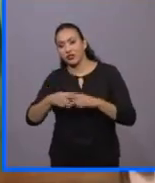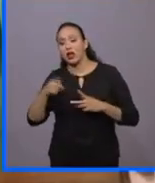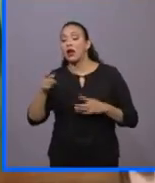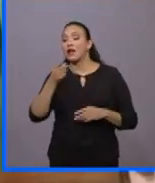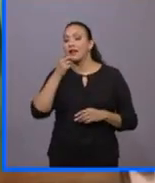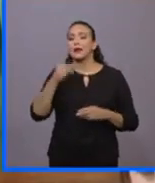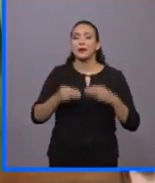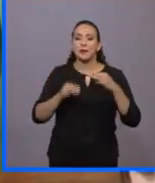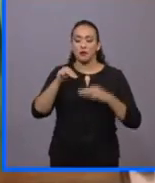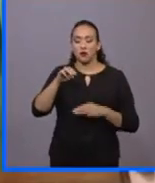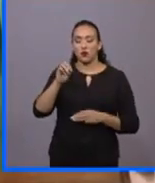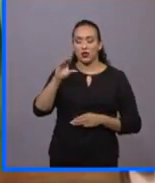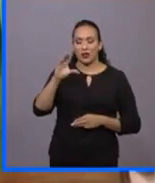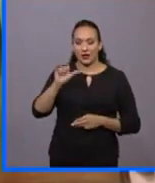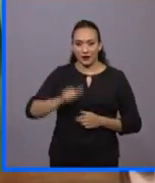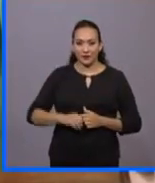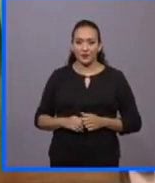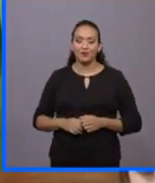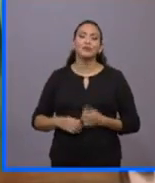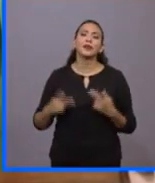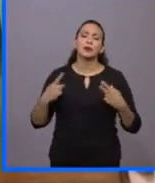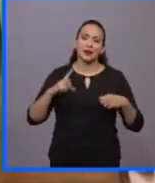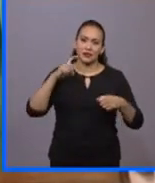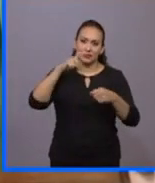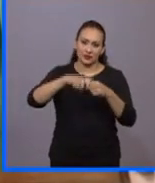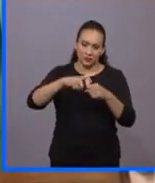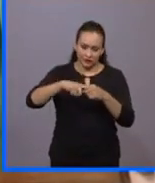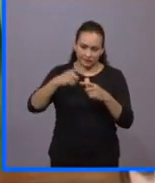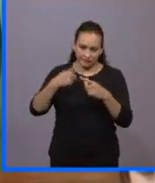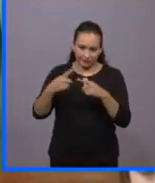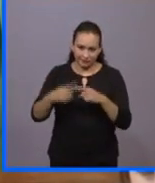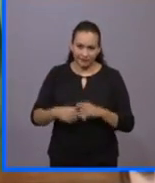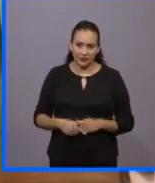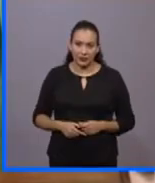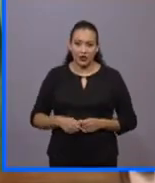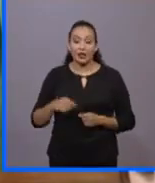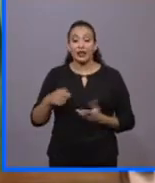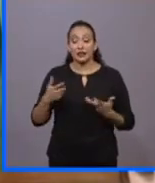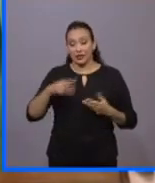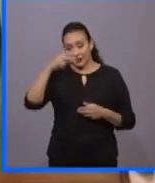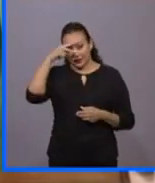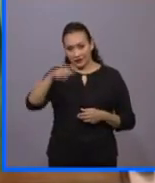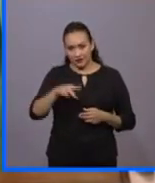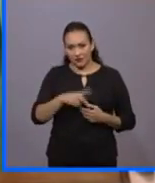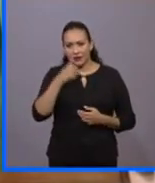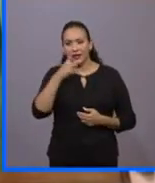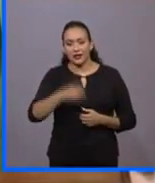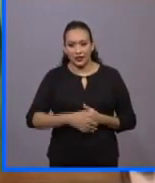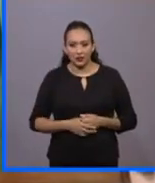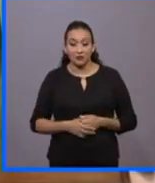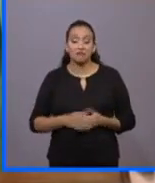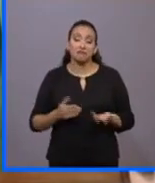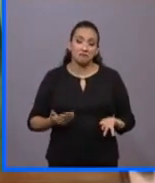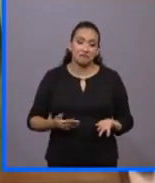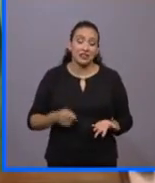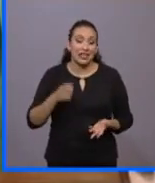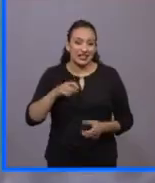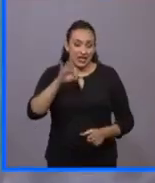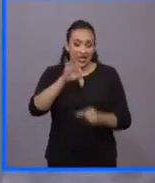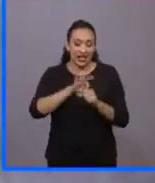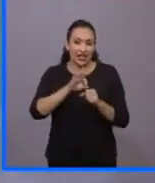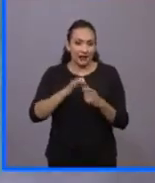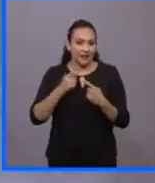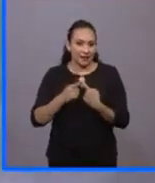Aralí Soto Fregoso. Ante integrantes del cuerpo diplomático acreditado en México, señaló que si bien esta elección